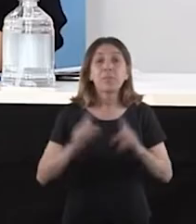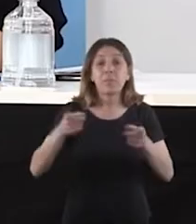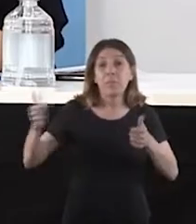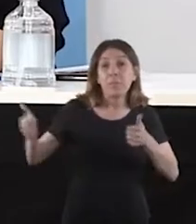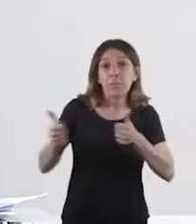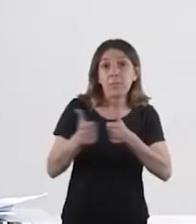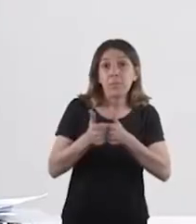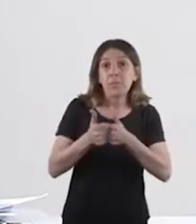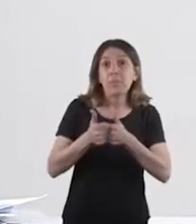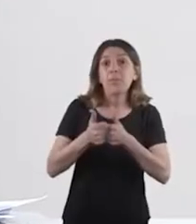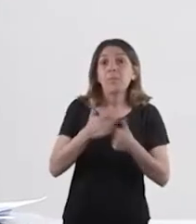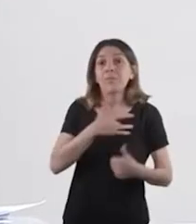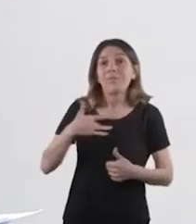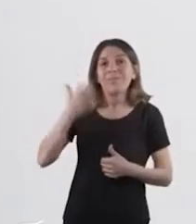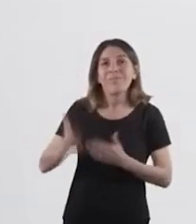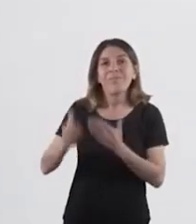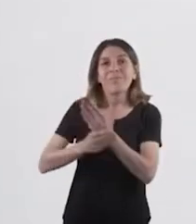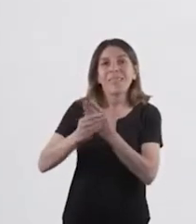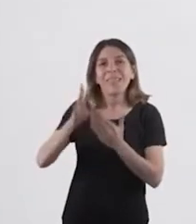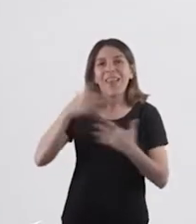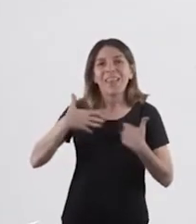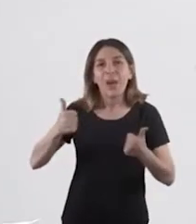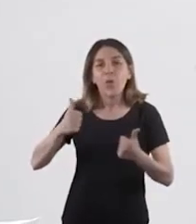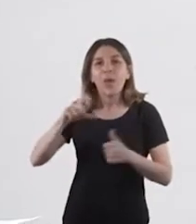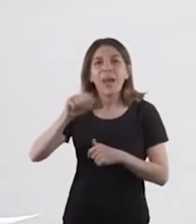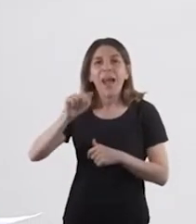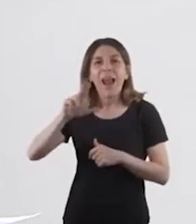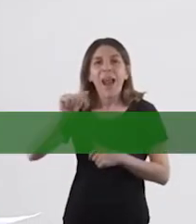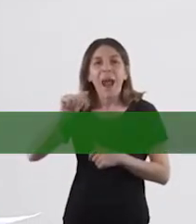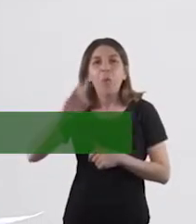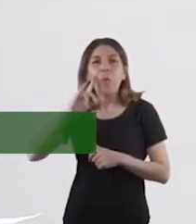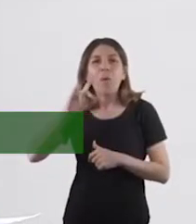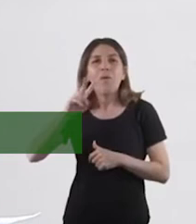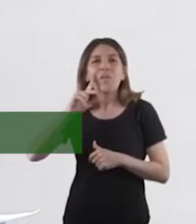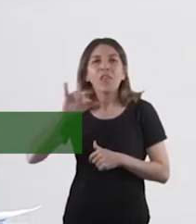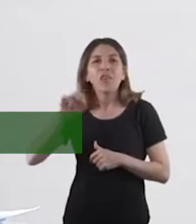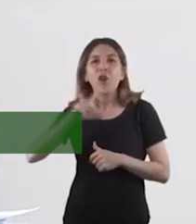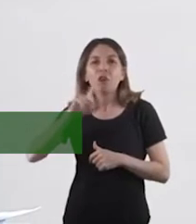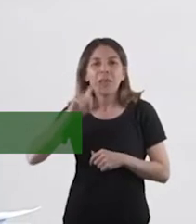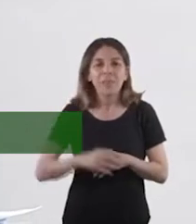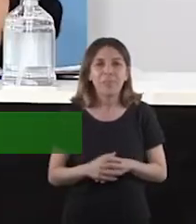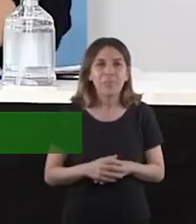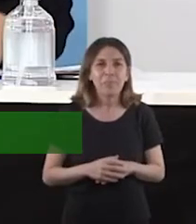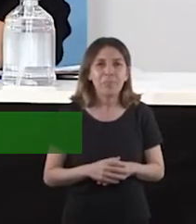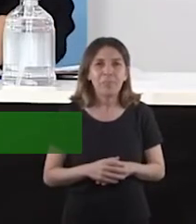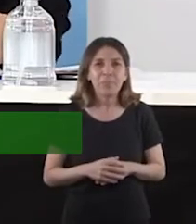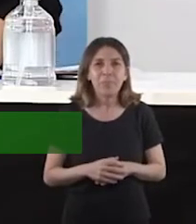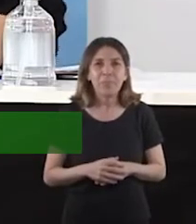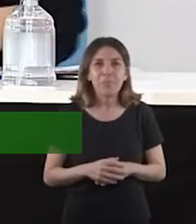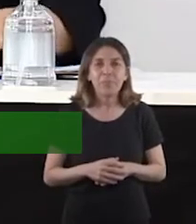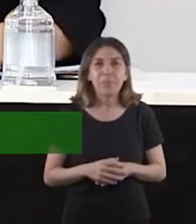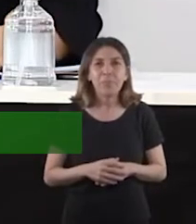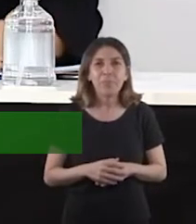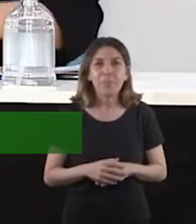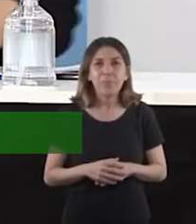mental actualmente el presupuesto es menor al 2% de un 10% que se esperaba entonces bueno que